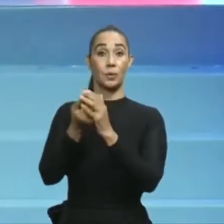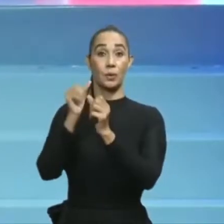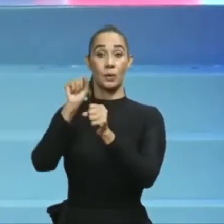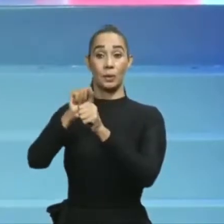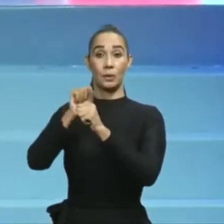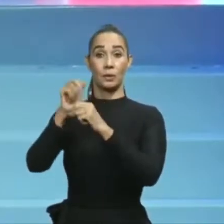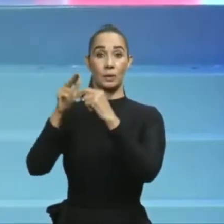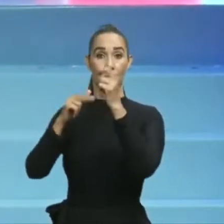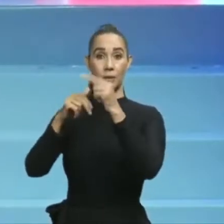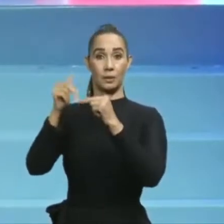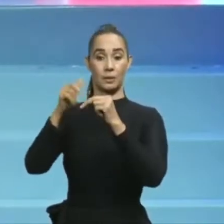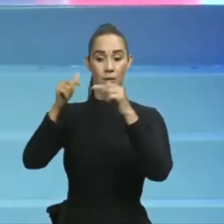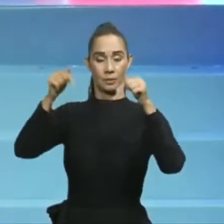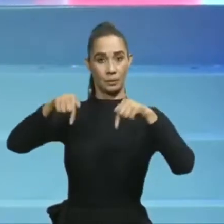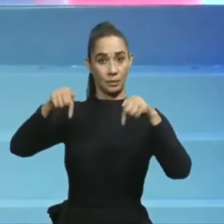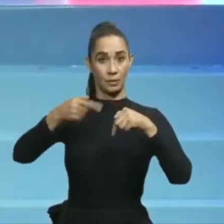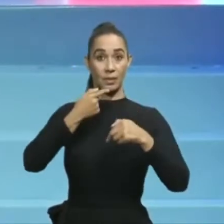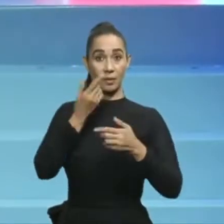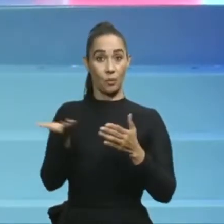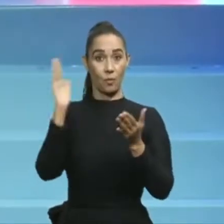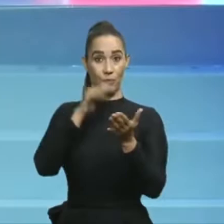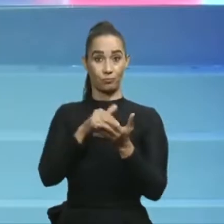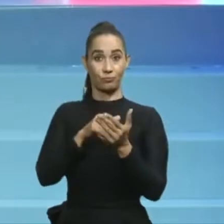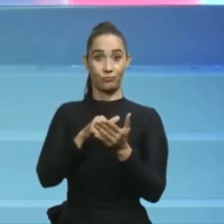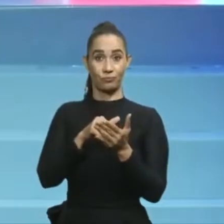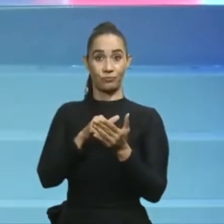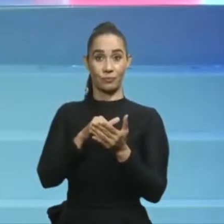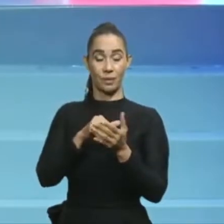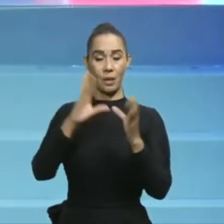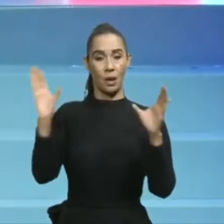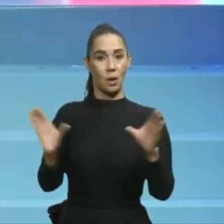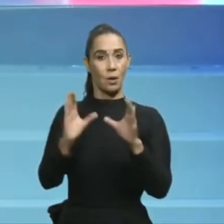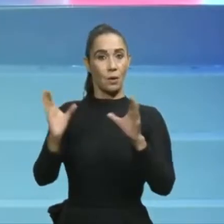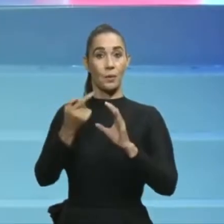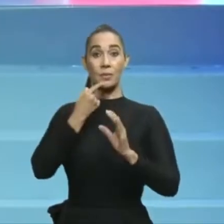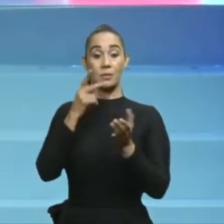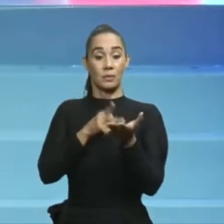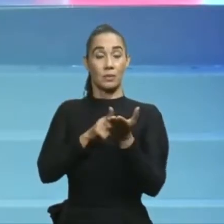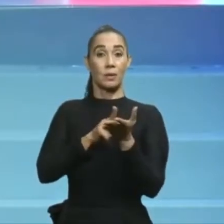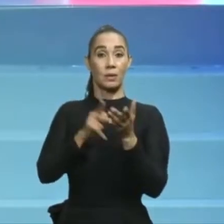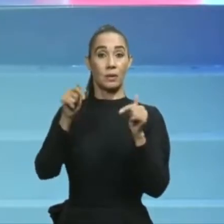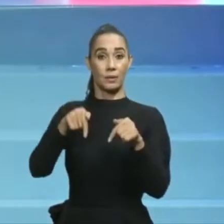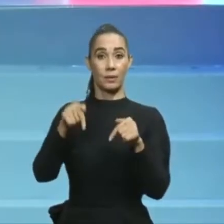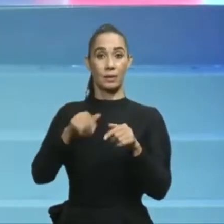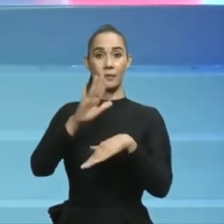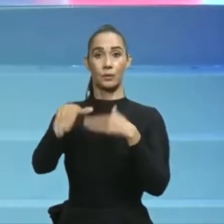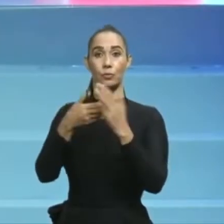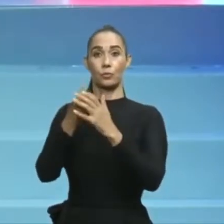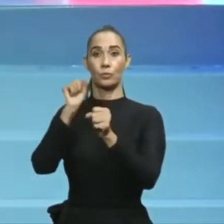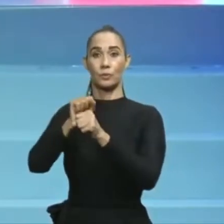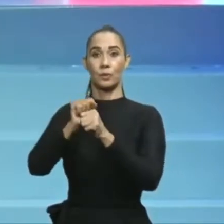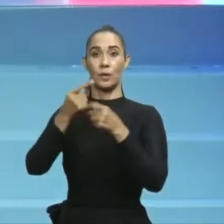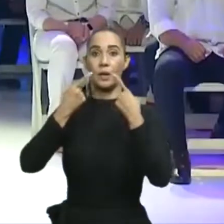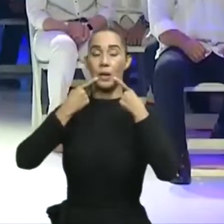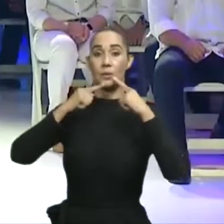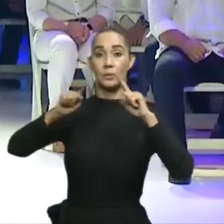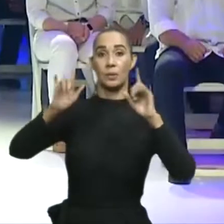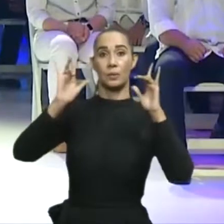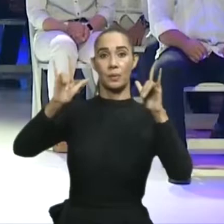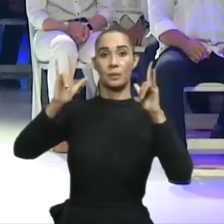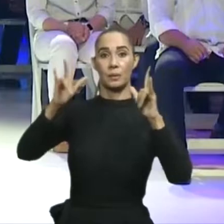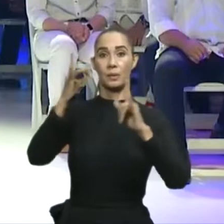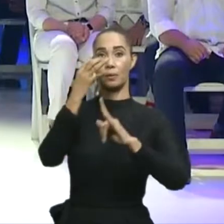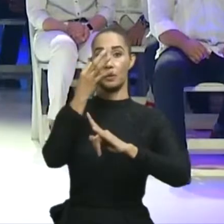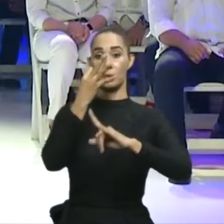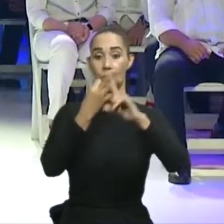y aquí repito que vamos a actuar siempre diciendo la verdad de todas las obras anunciadas para santiago hace